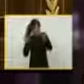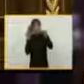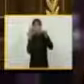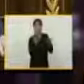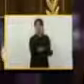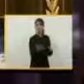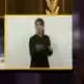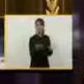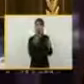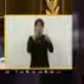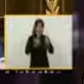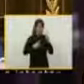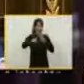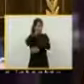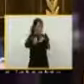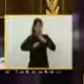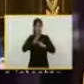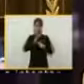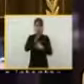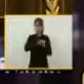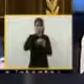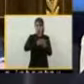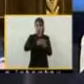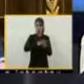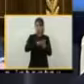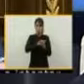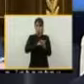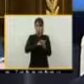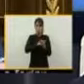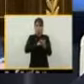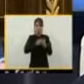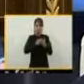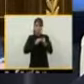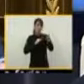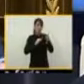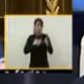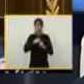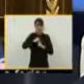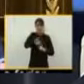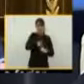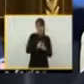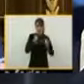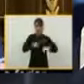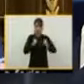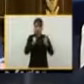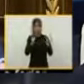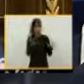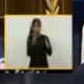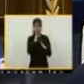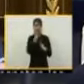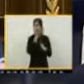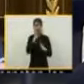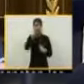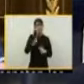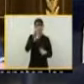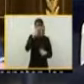lle acaba de chamar corrupción na alusión a Pedro Sánchez. Si uno está en medio del Masai Mara e se